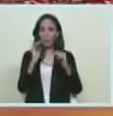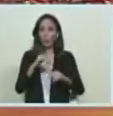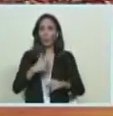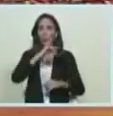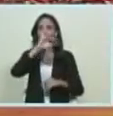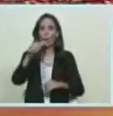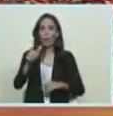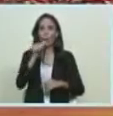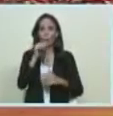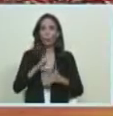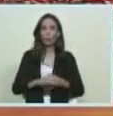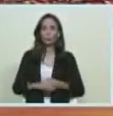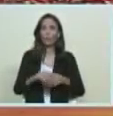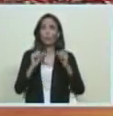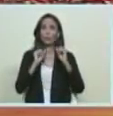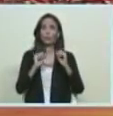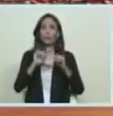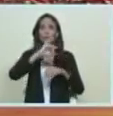Papelón con limón, puro,